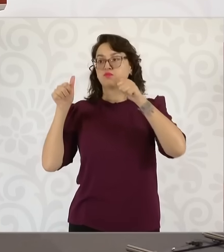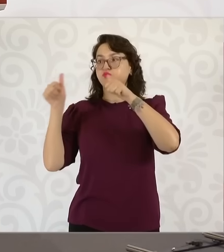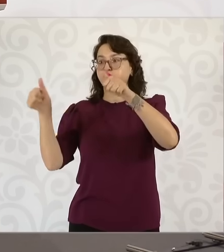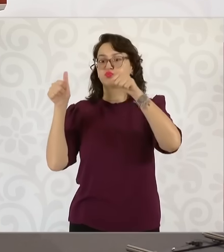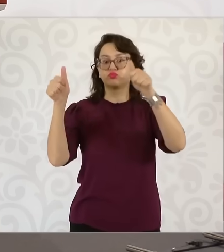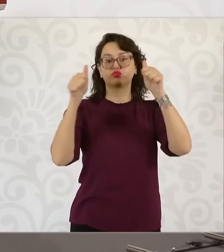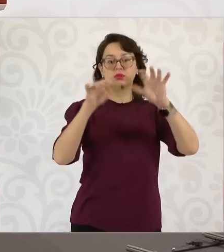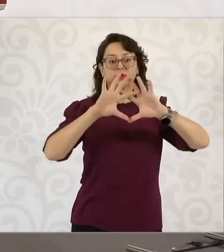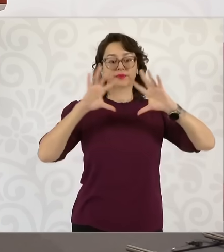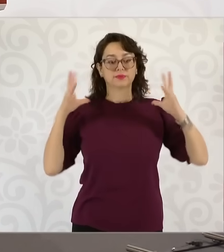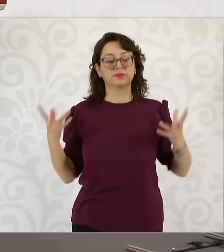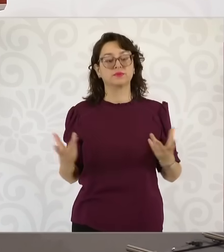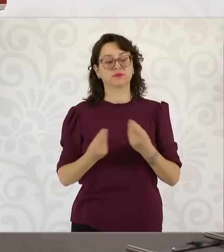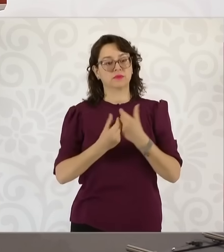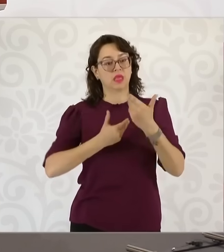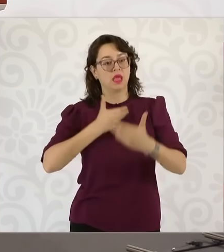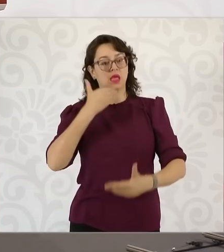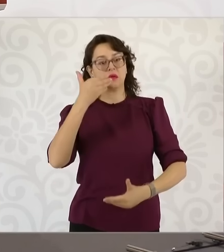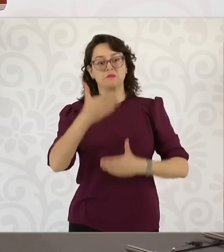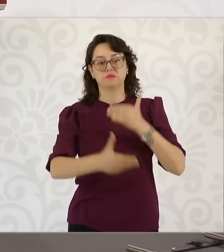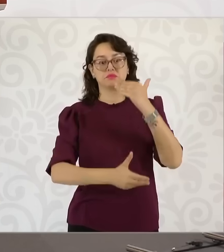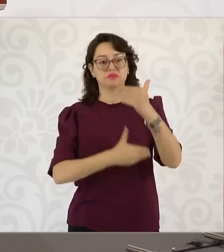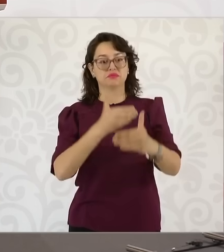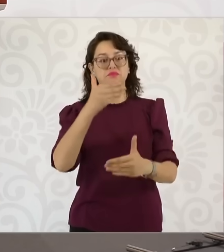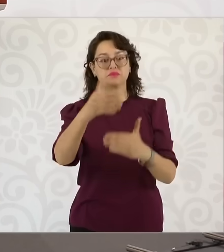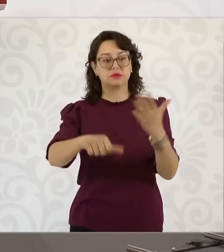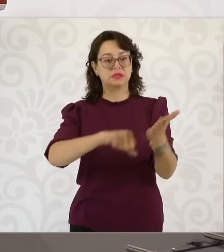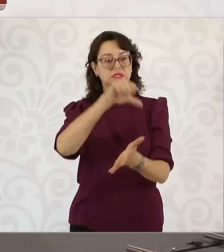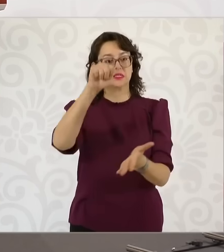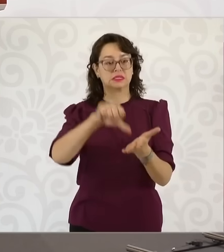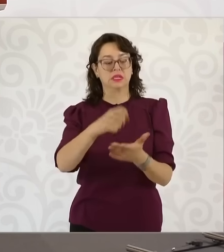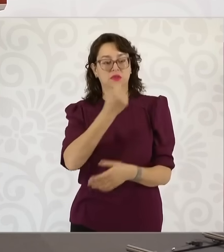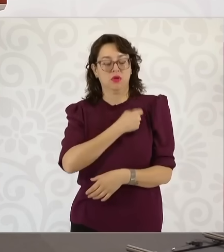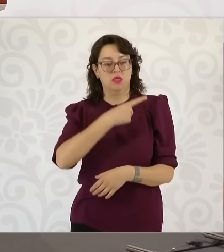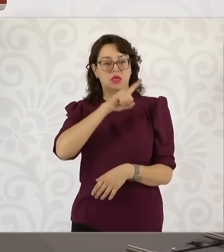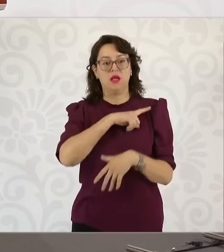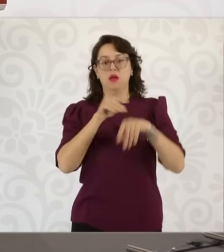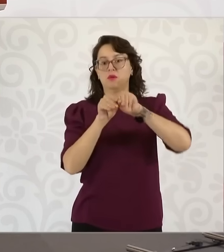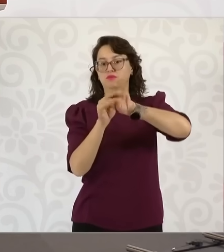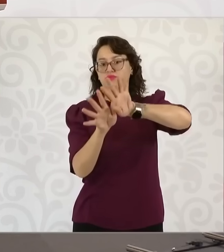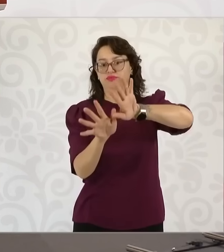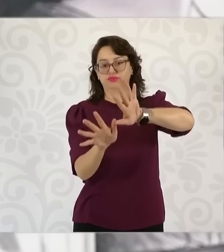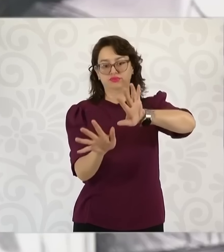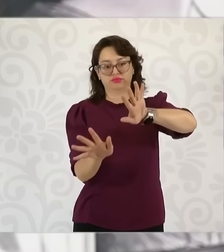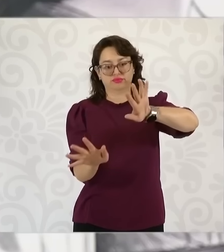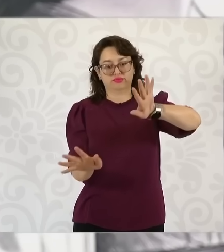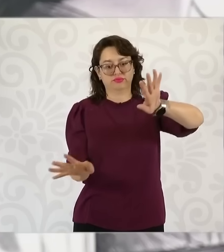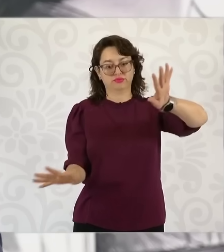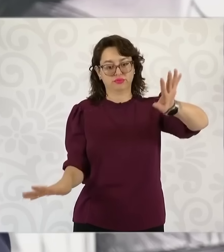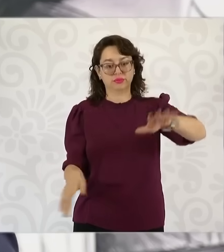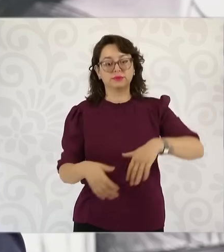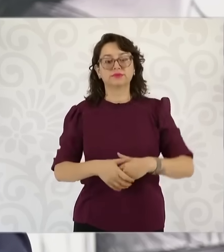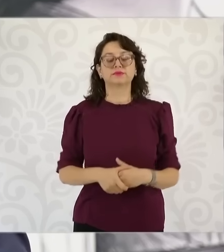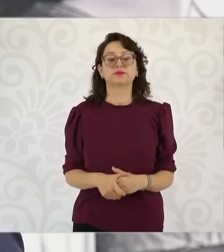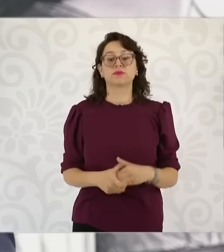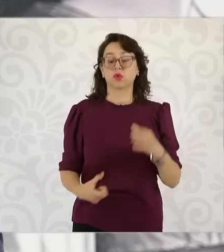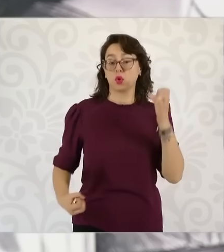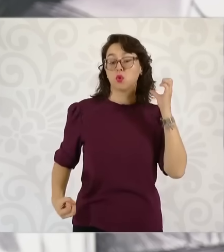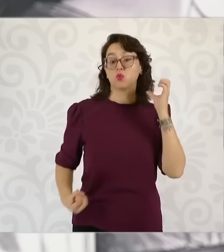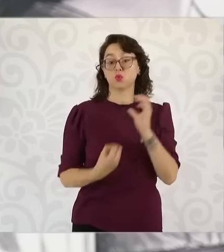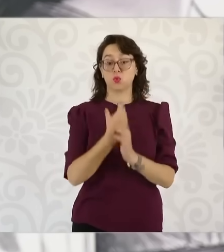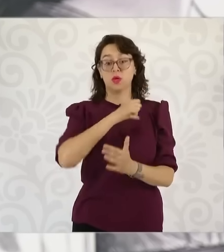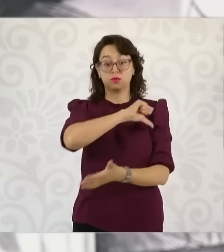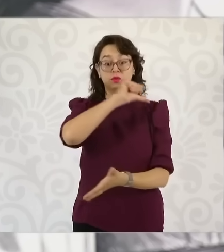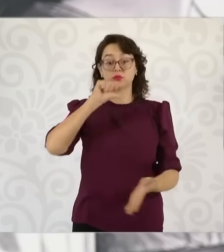avance concreto en el despliegue territorial de los servicios públicos de salud de nuestro país. El nuevo centro de